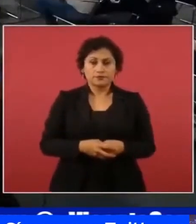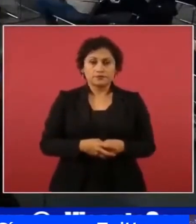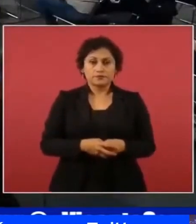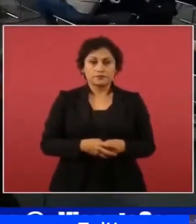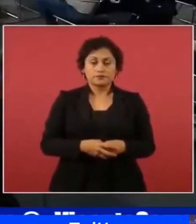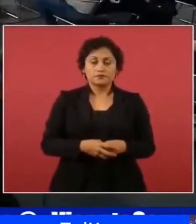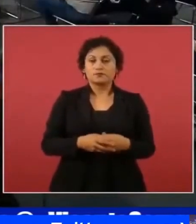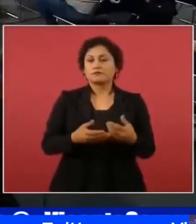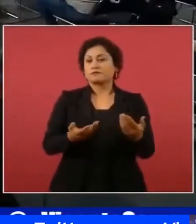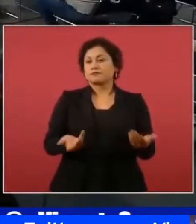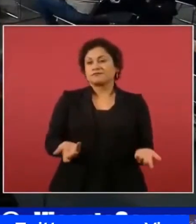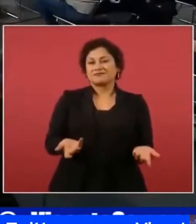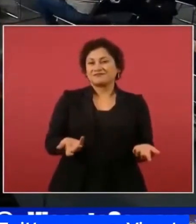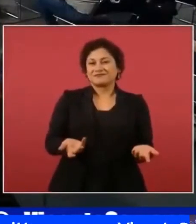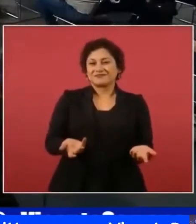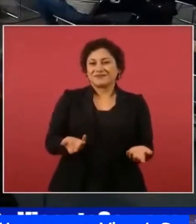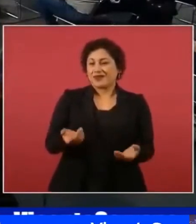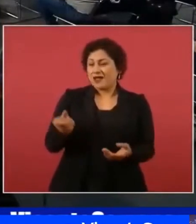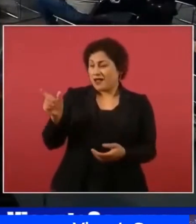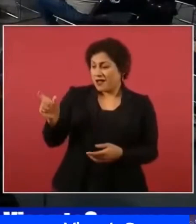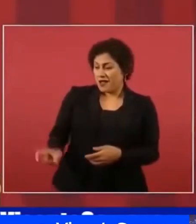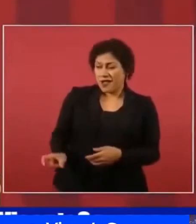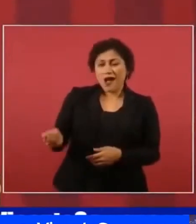Lo que pasa, siempre han existido